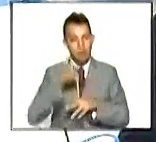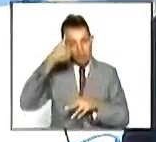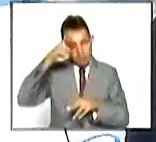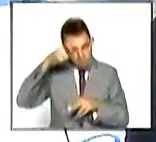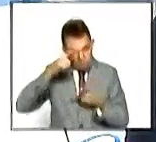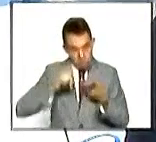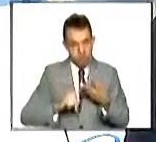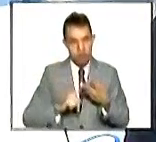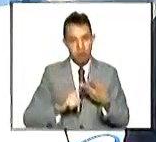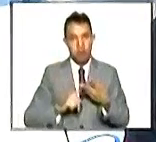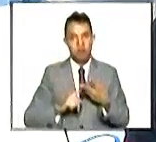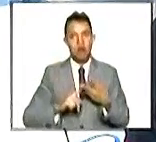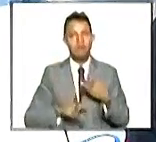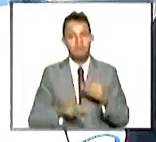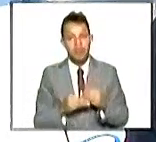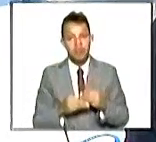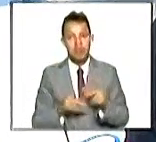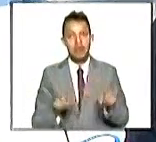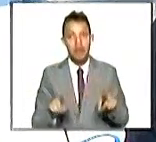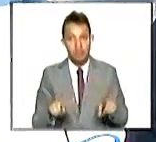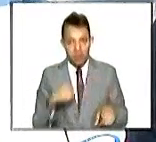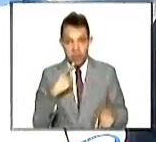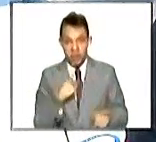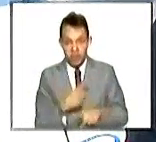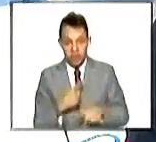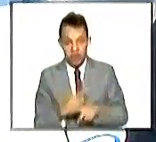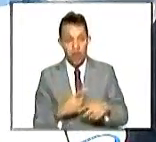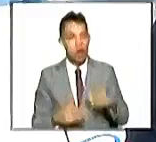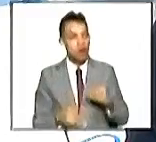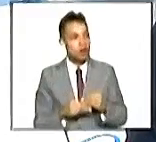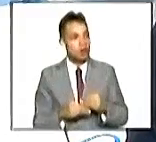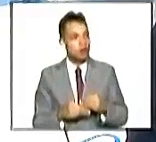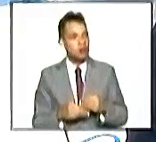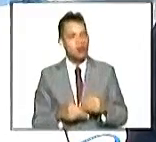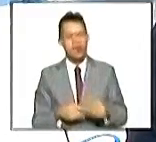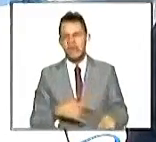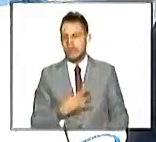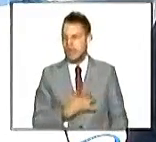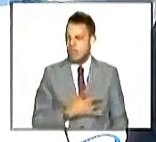sexual. Y como después me decía otra persona que atendía el campo, es que yo